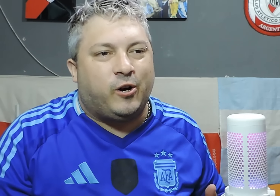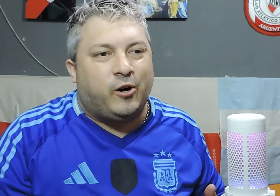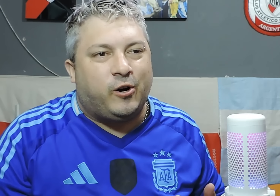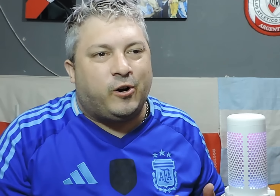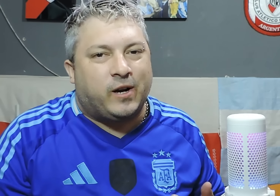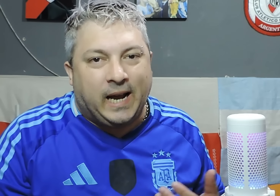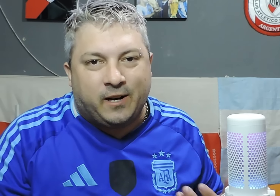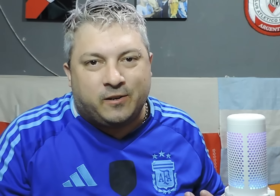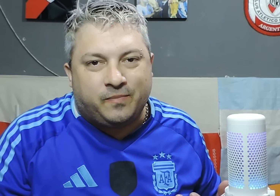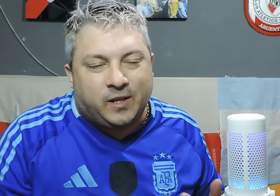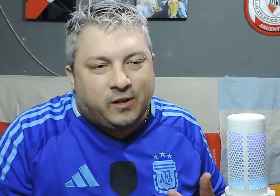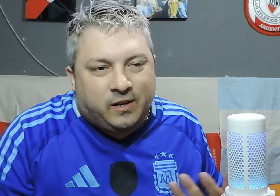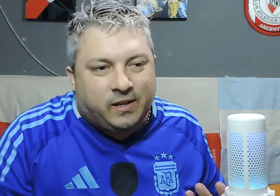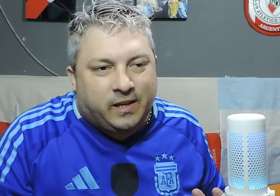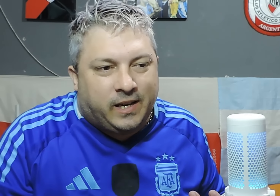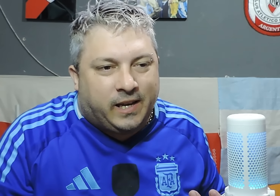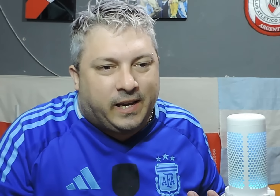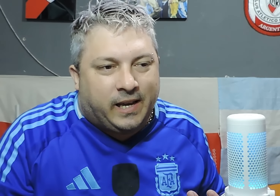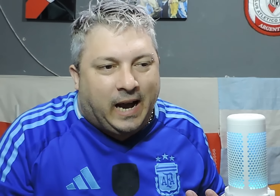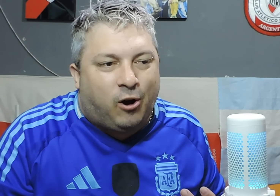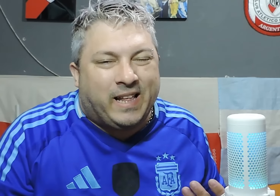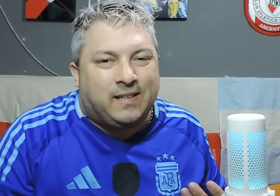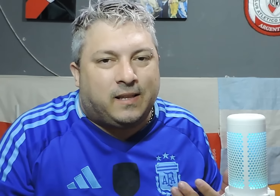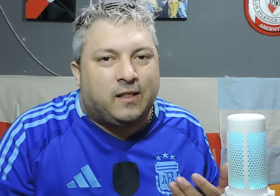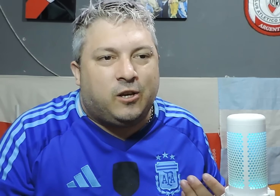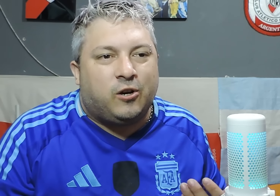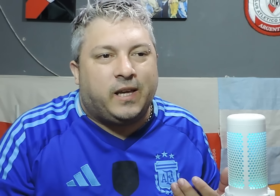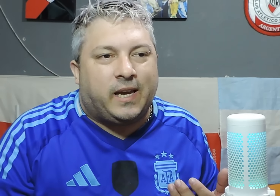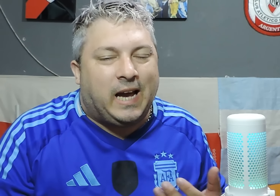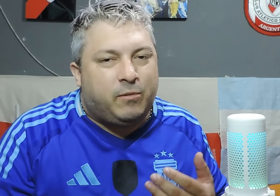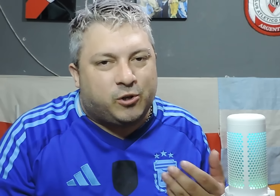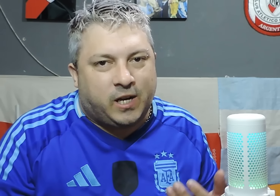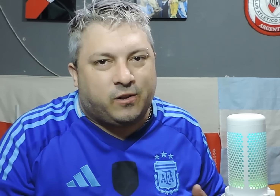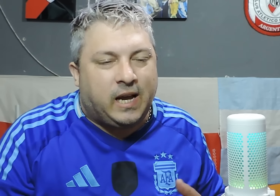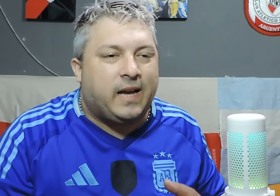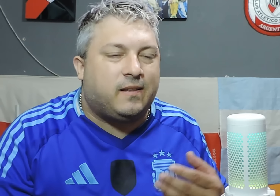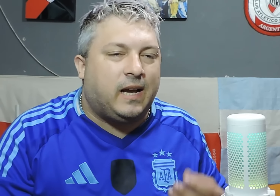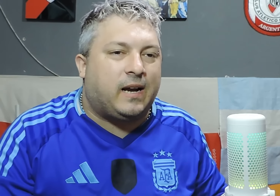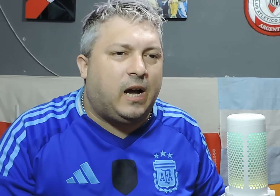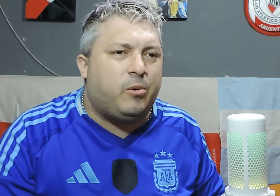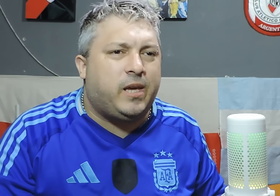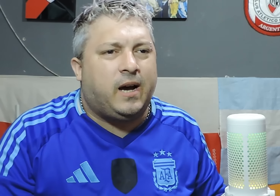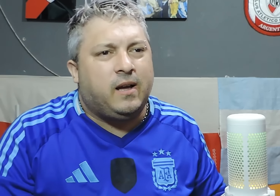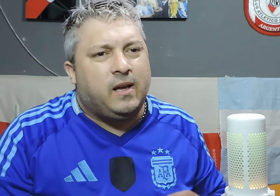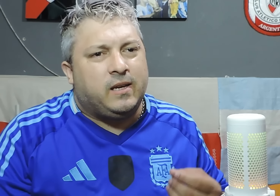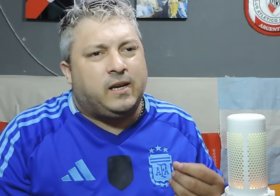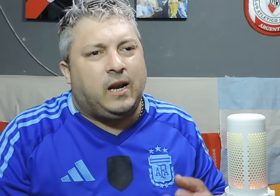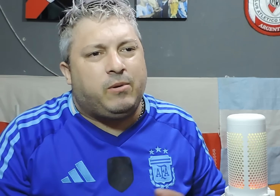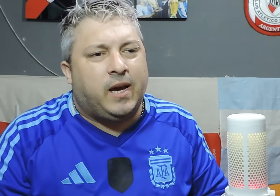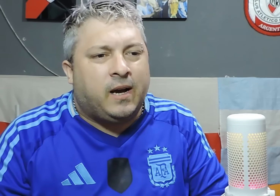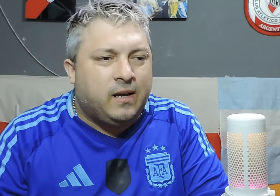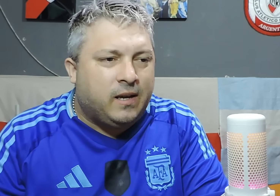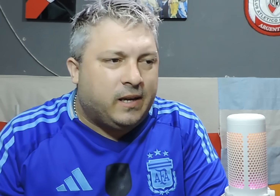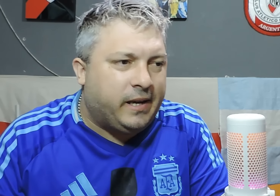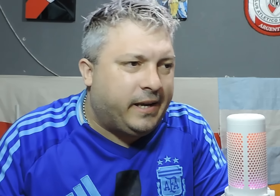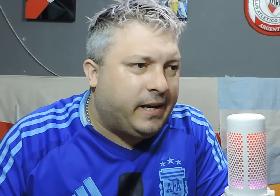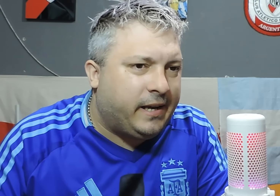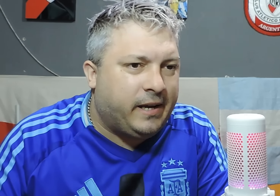pero claro, ahora entendió de que AMLO ya no está y está Claudia, y